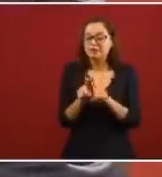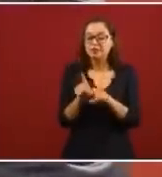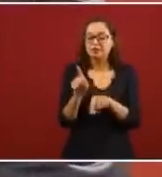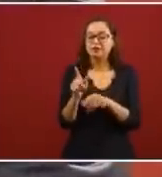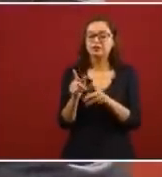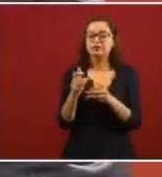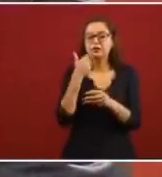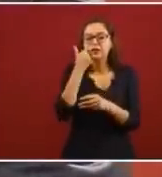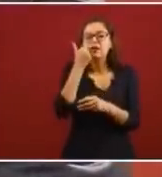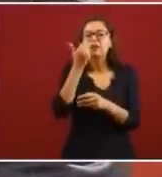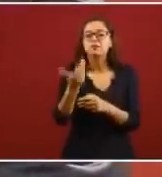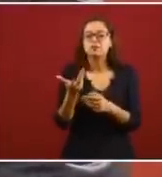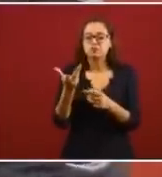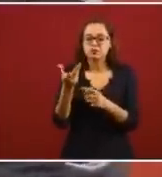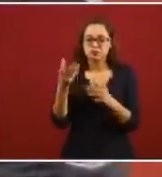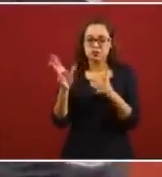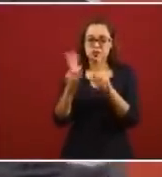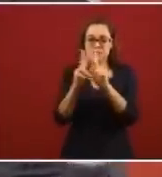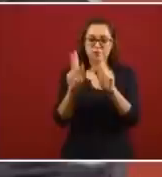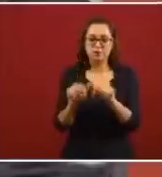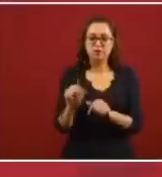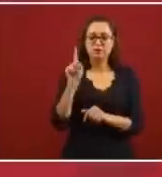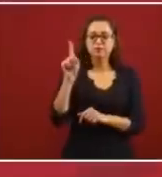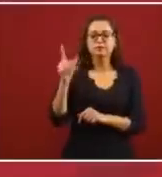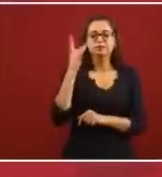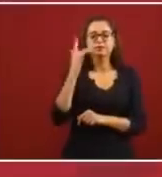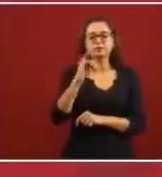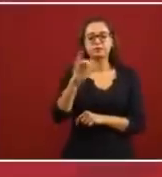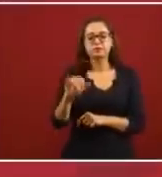paz en San Juan Copala,